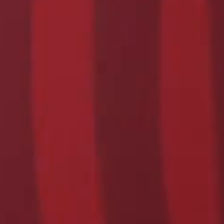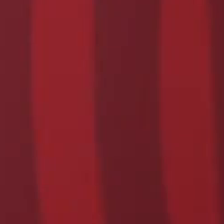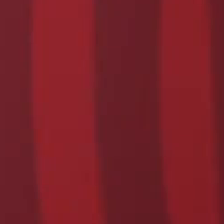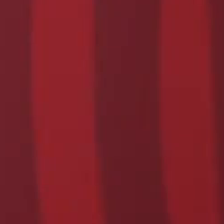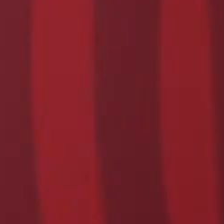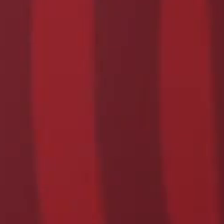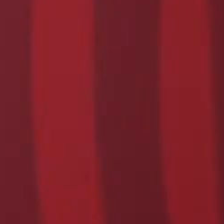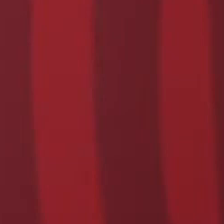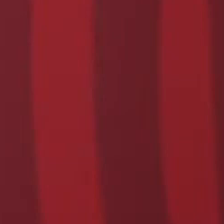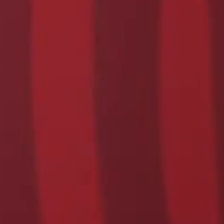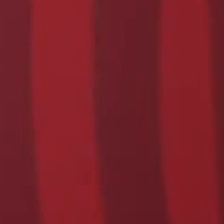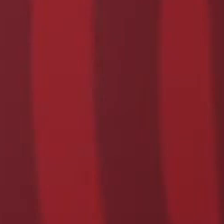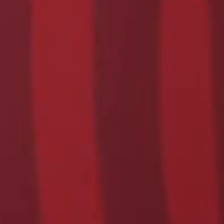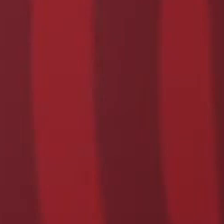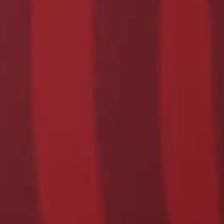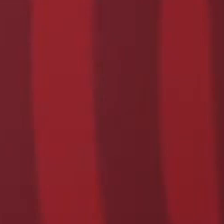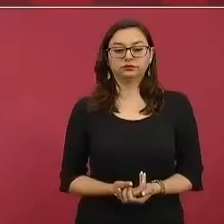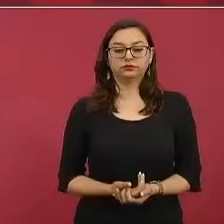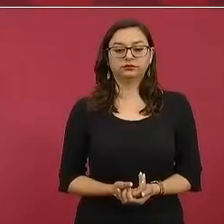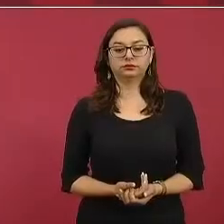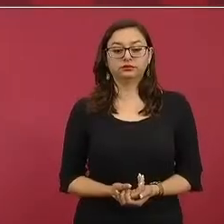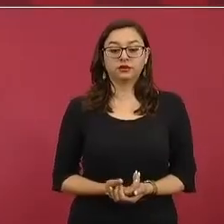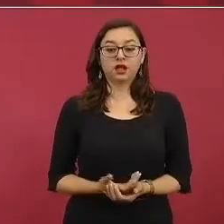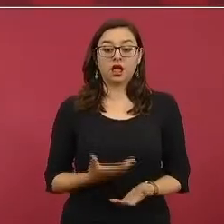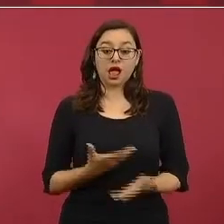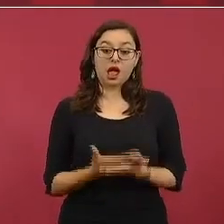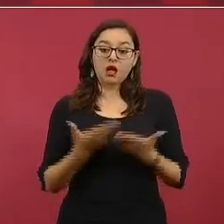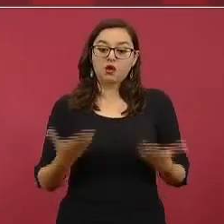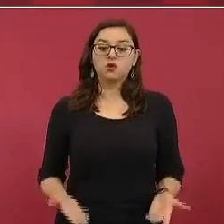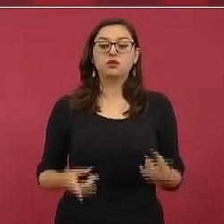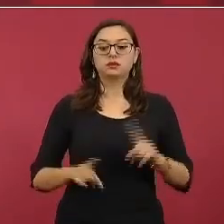Porfirio Díaz pues era